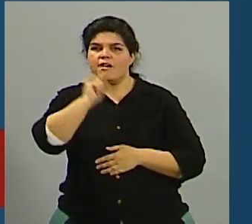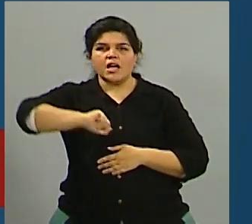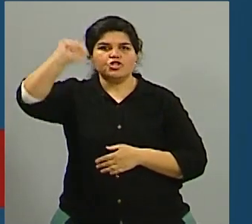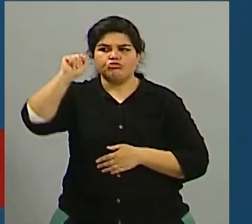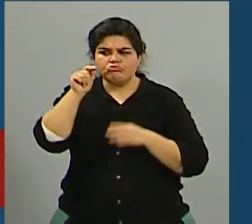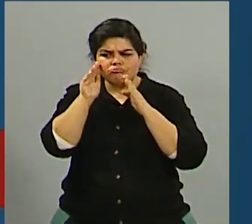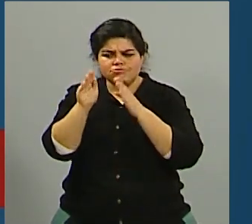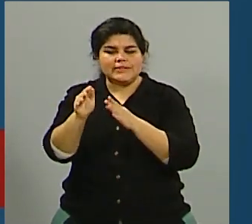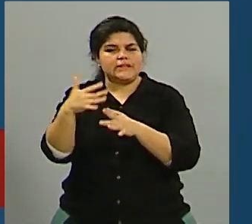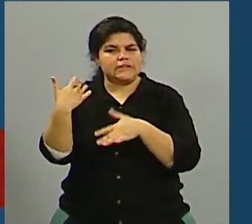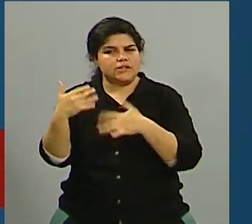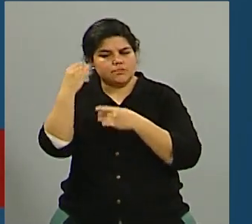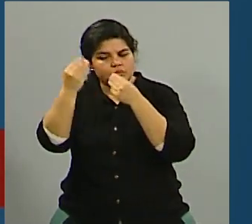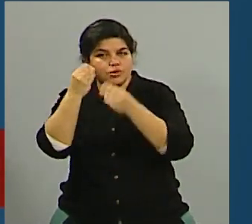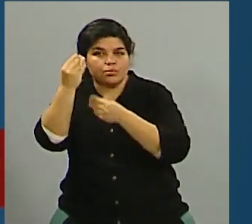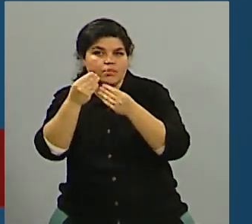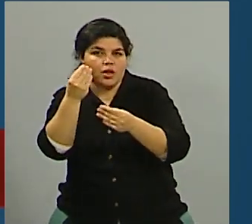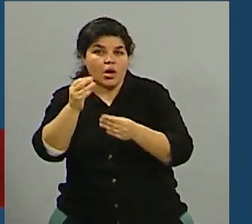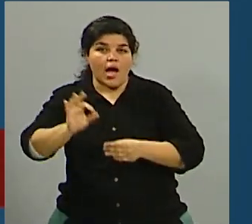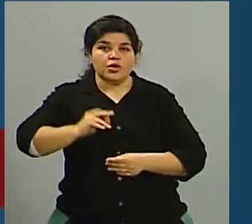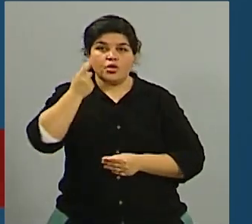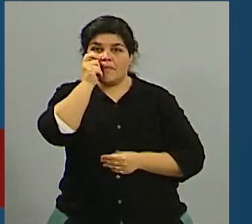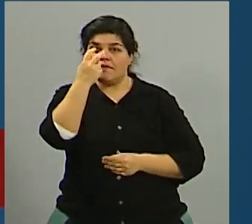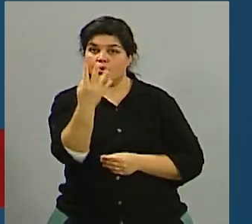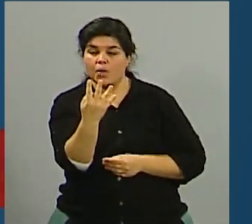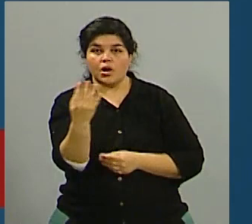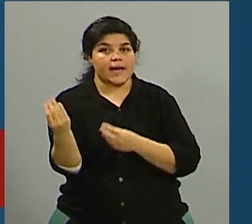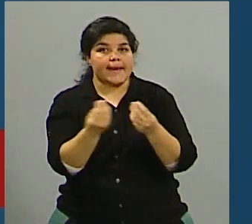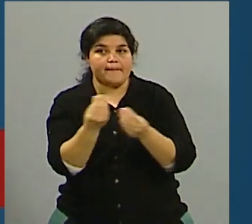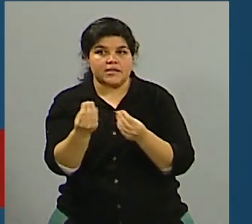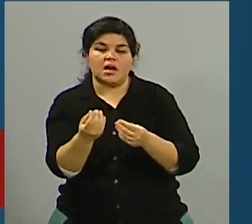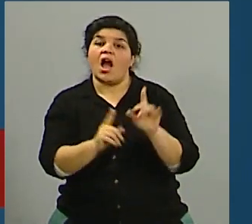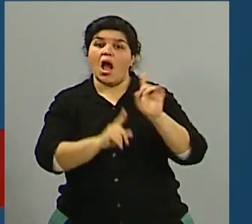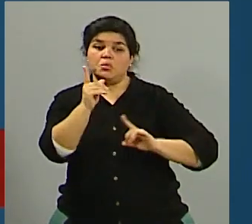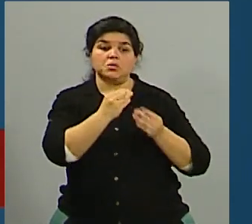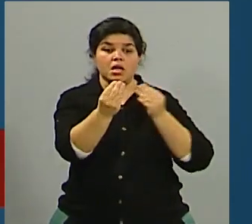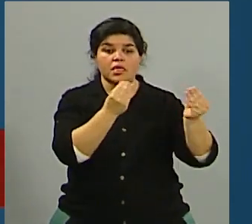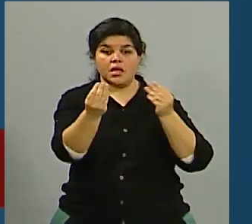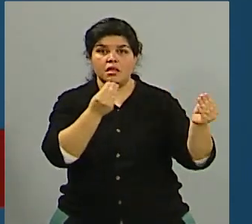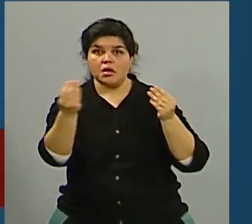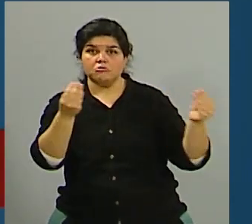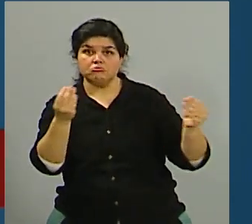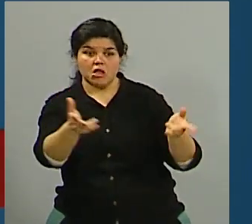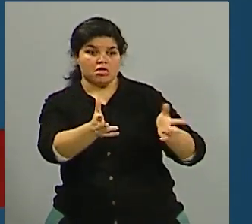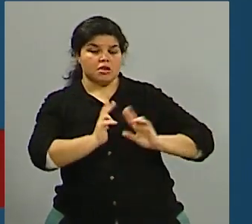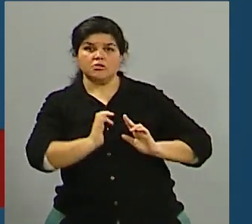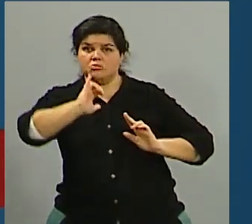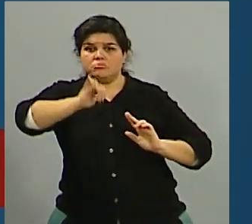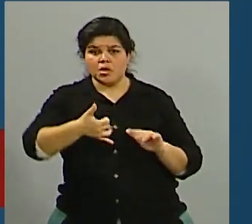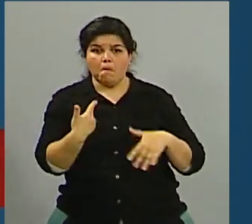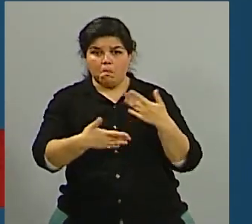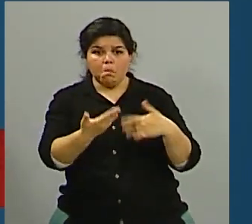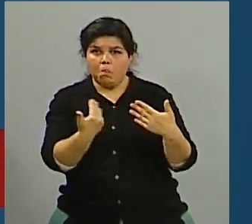pasar en el 2024? Digo, porque también te dicen los candidatos que va a estar, algunos no dicen nada y otros te dicen que no es mágico lo que puede